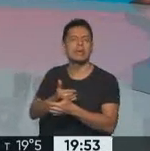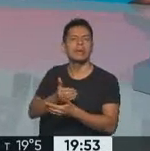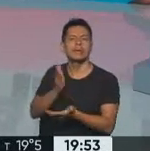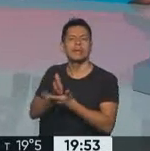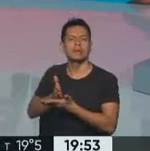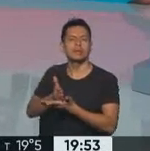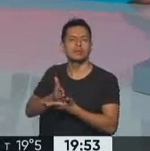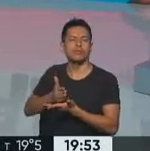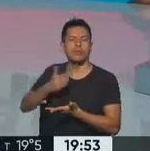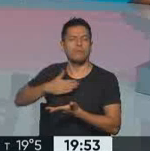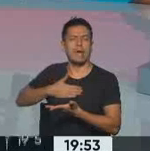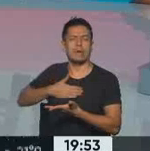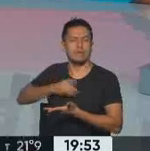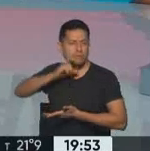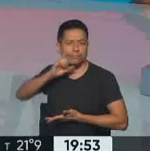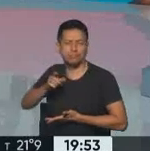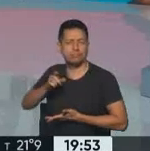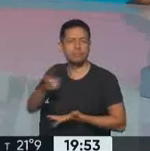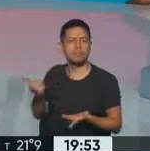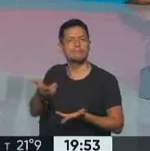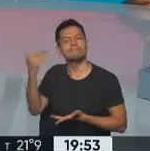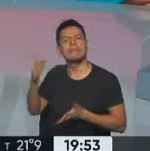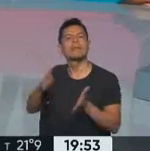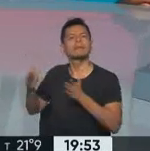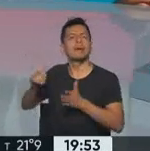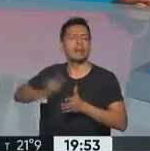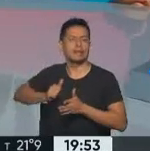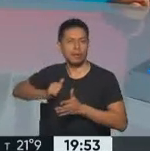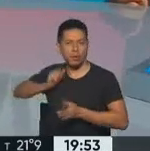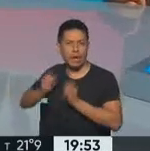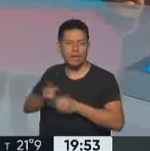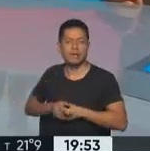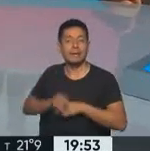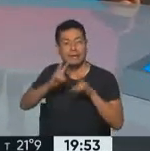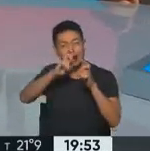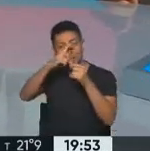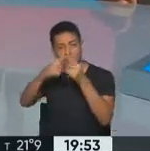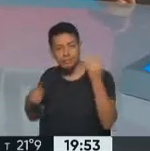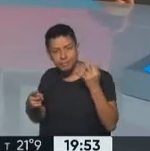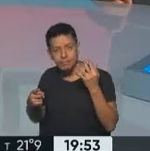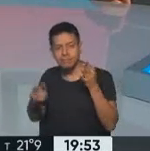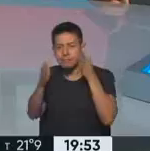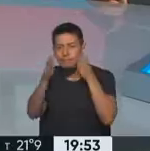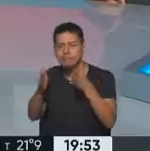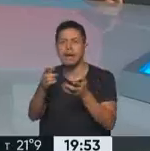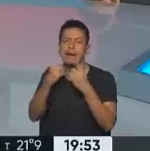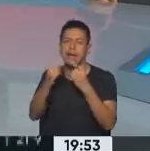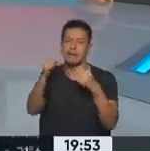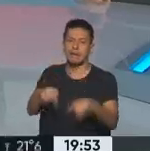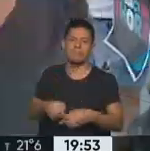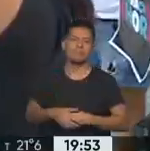humanos en épocas tan duras como, por ejemplo, la dictadura. Esos y otros temas son parte de los reclamos.